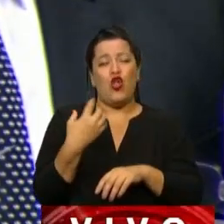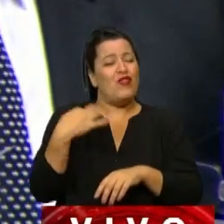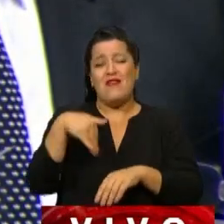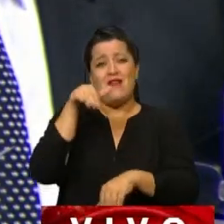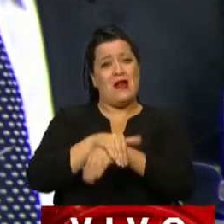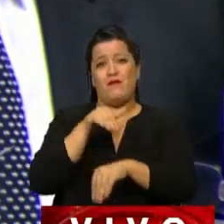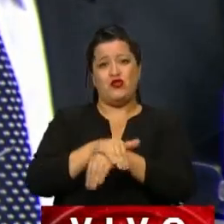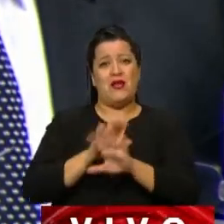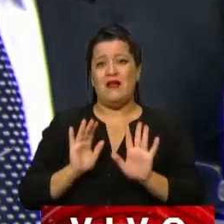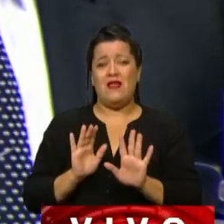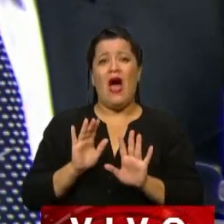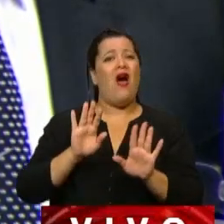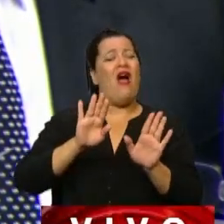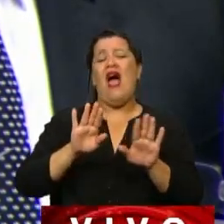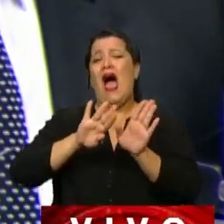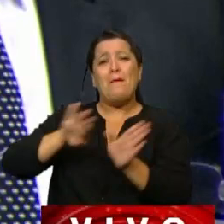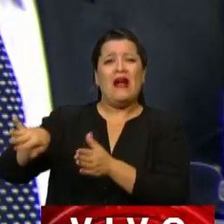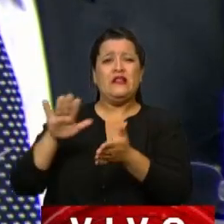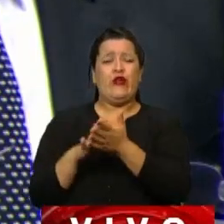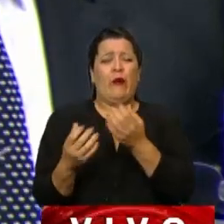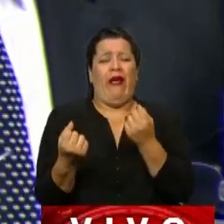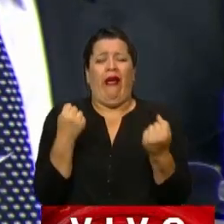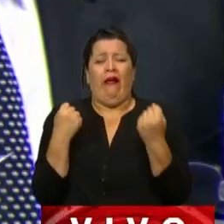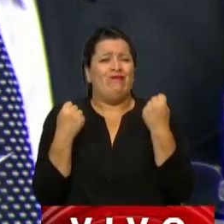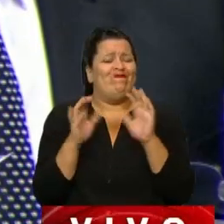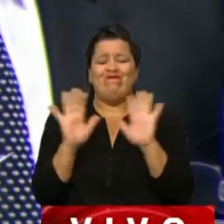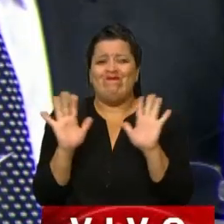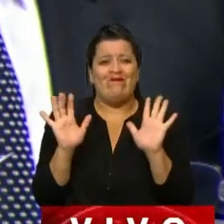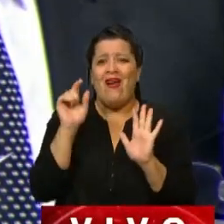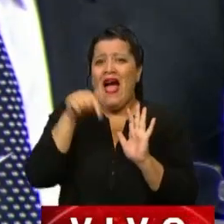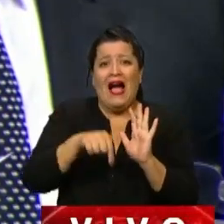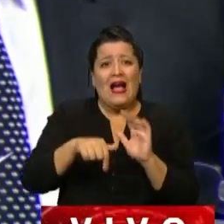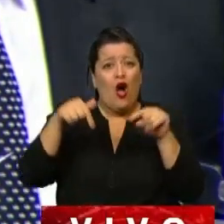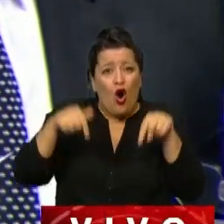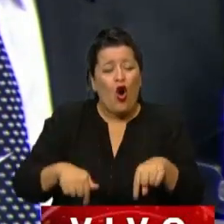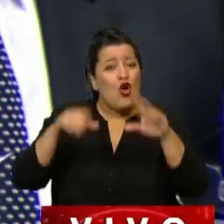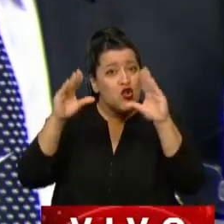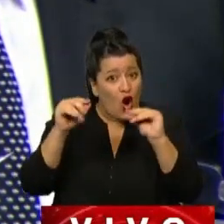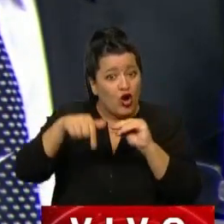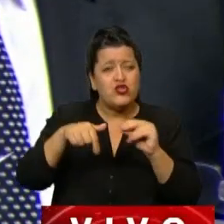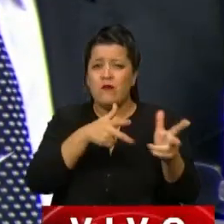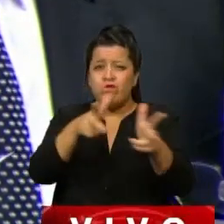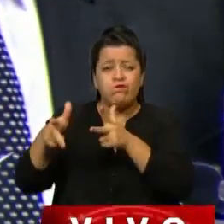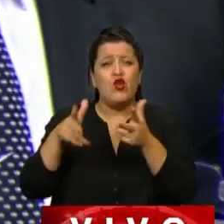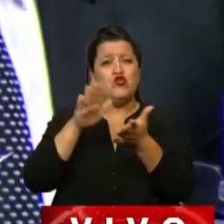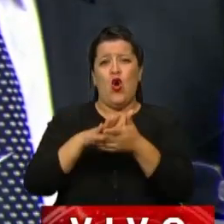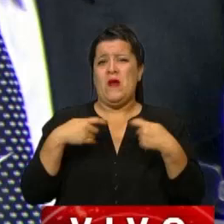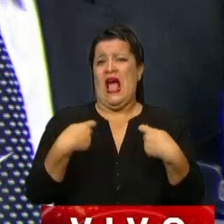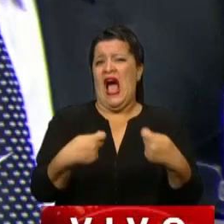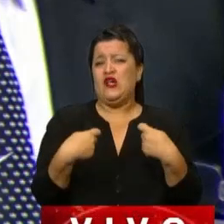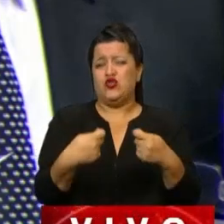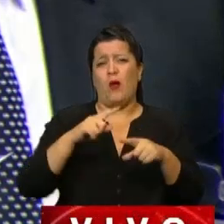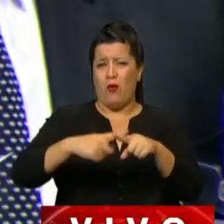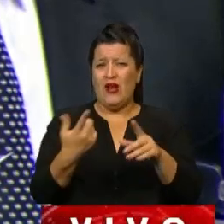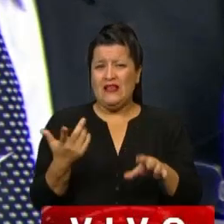presidente. Dejar de lado las mezquindades. Aquí hoy y esta noche se habló hasta del gasto político.